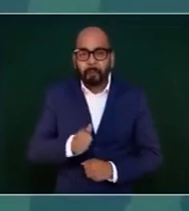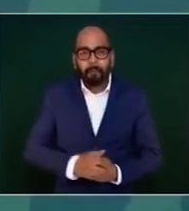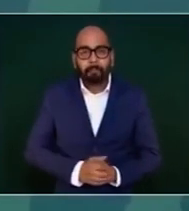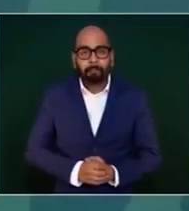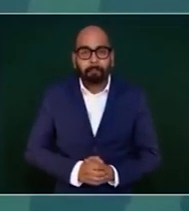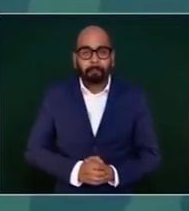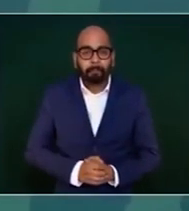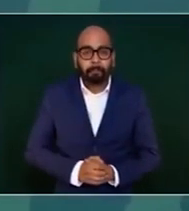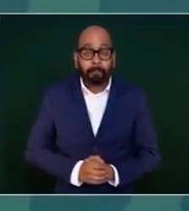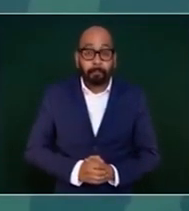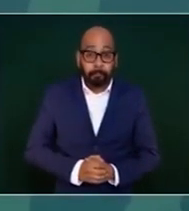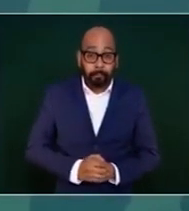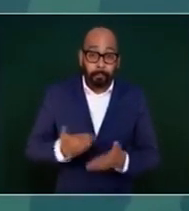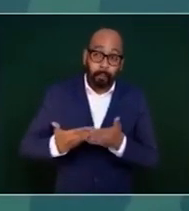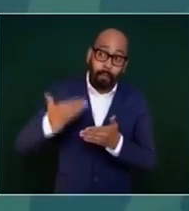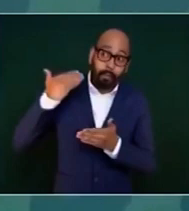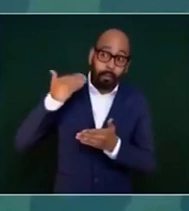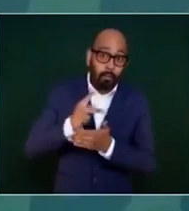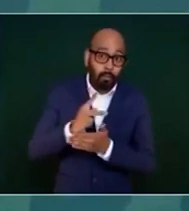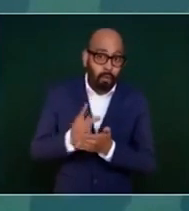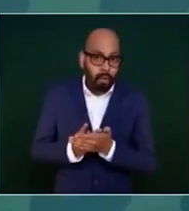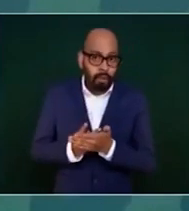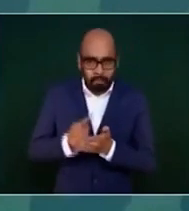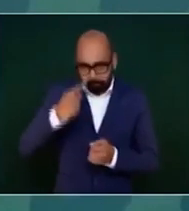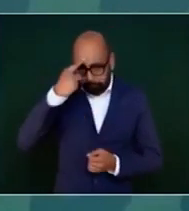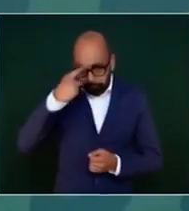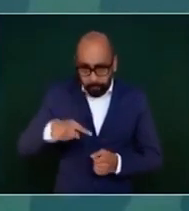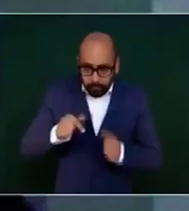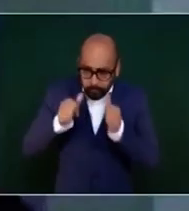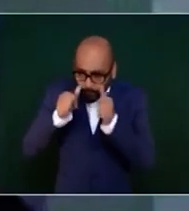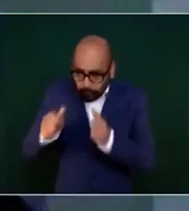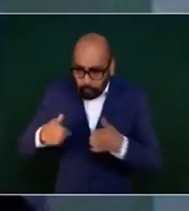no había ningún programa de